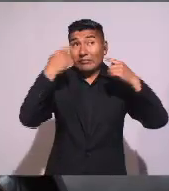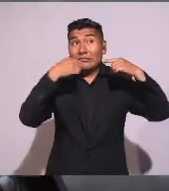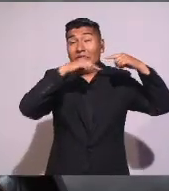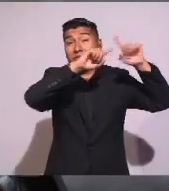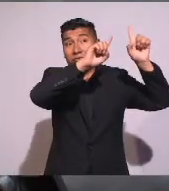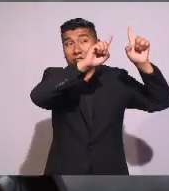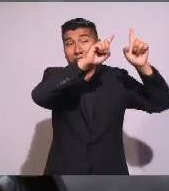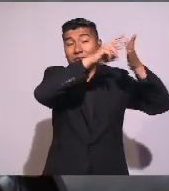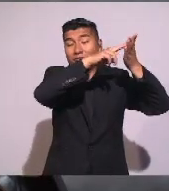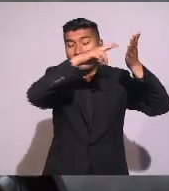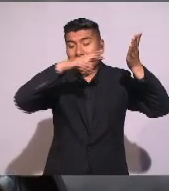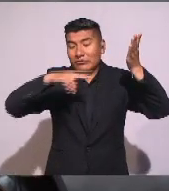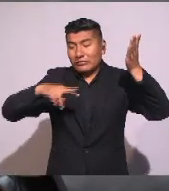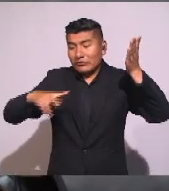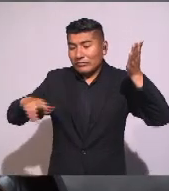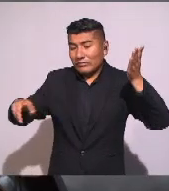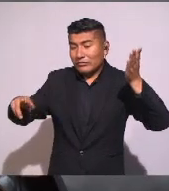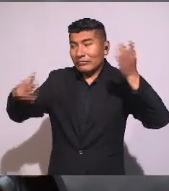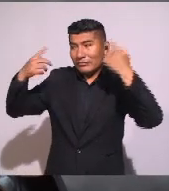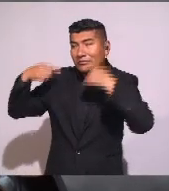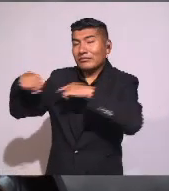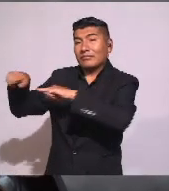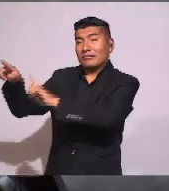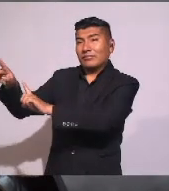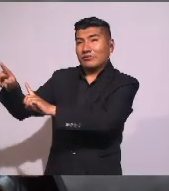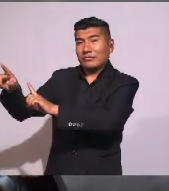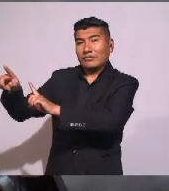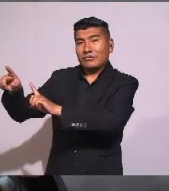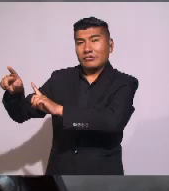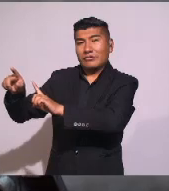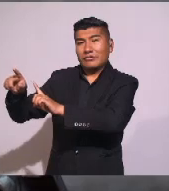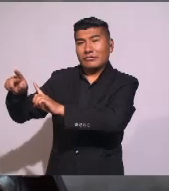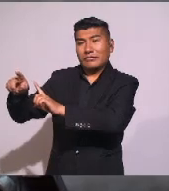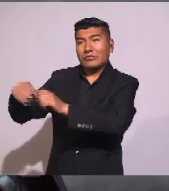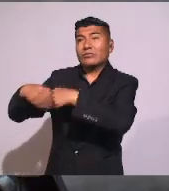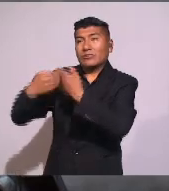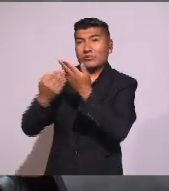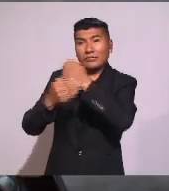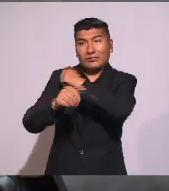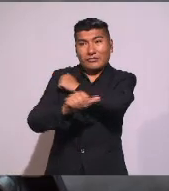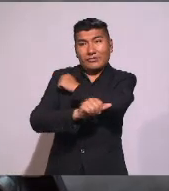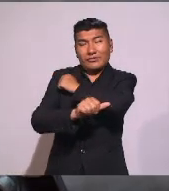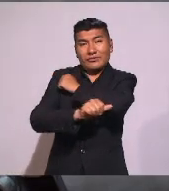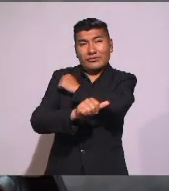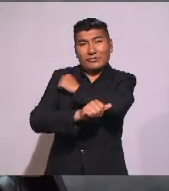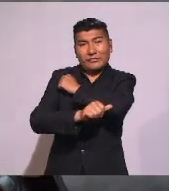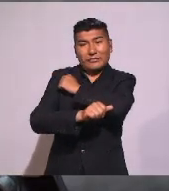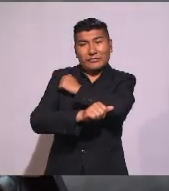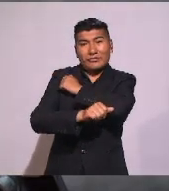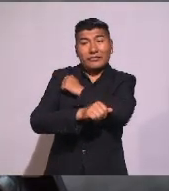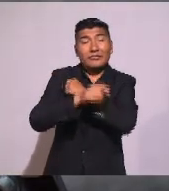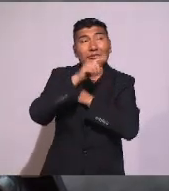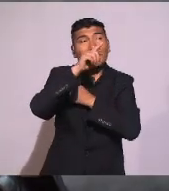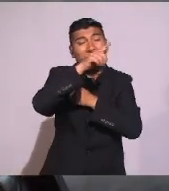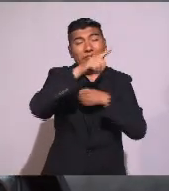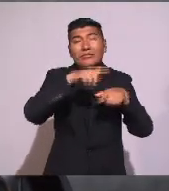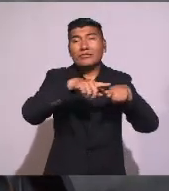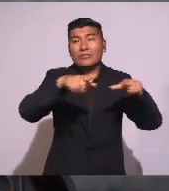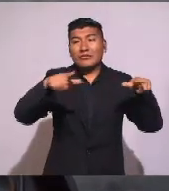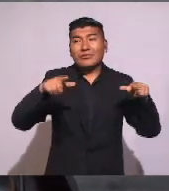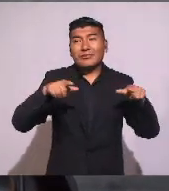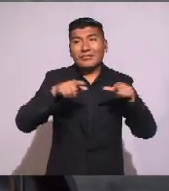bajar e ir como abraham salir de un deck al día es decir